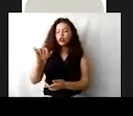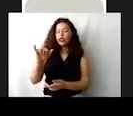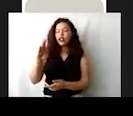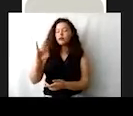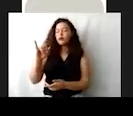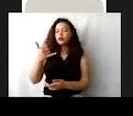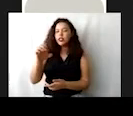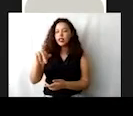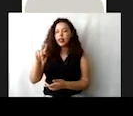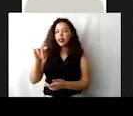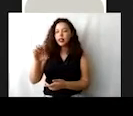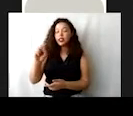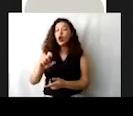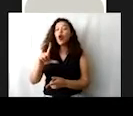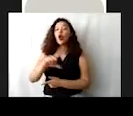Entonces,